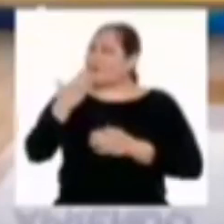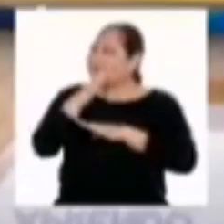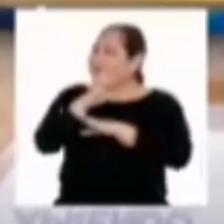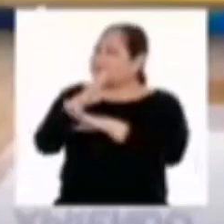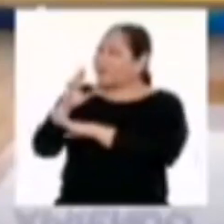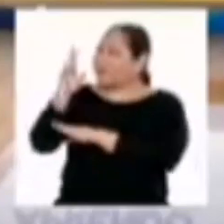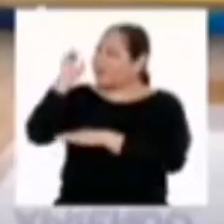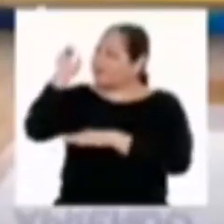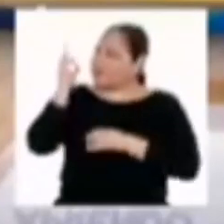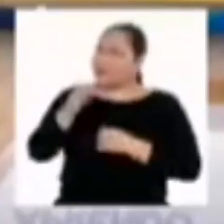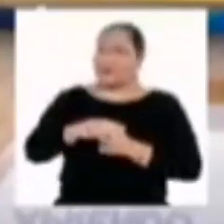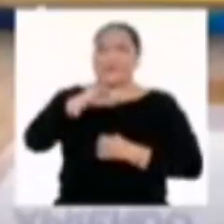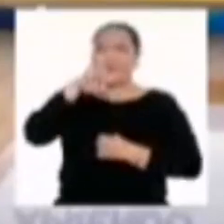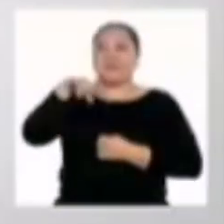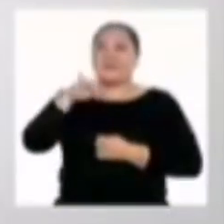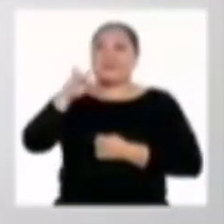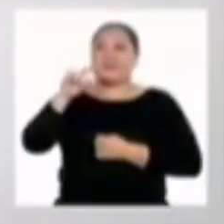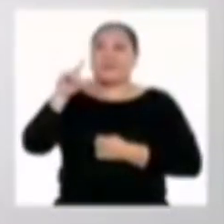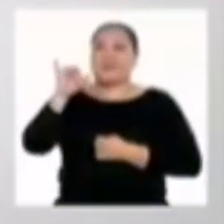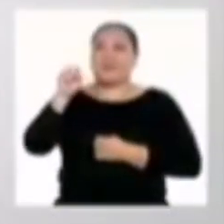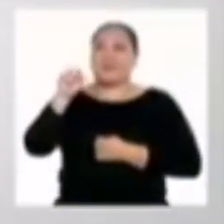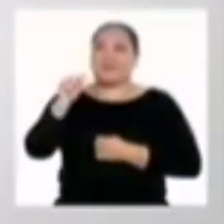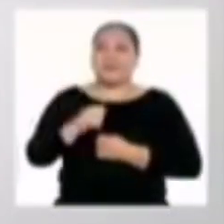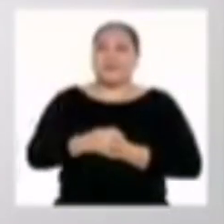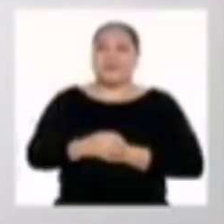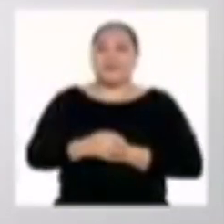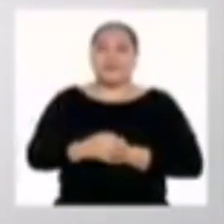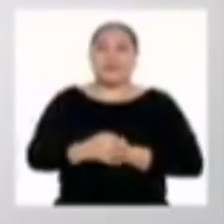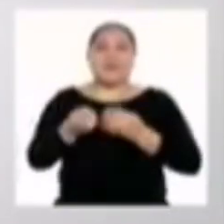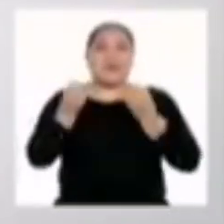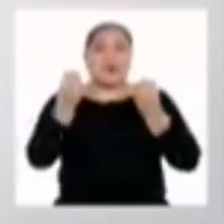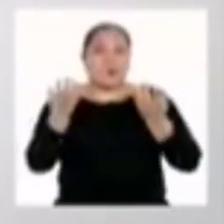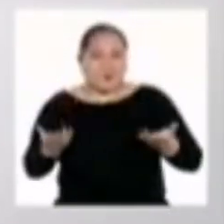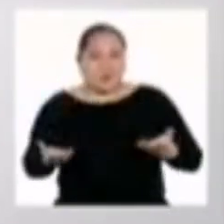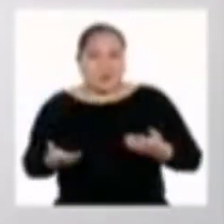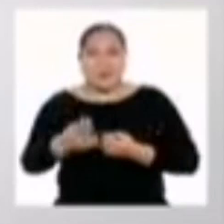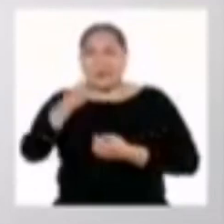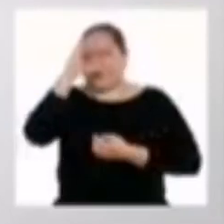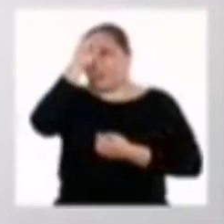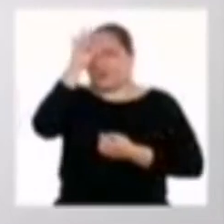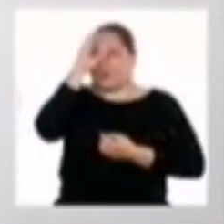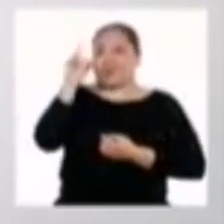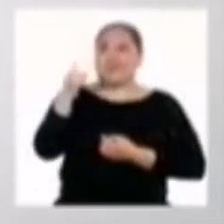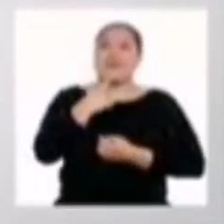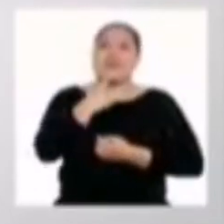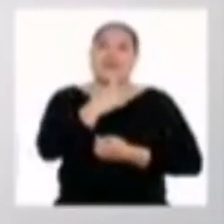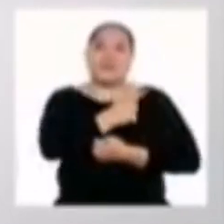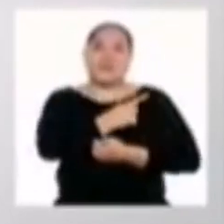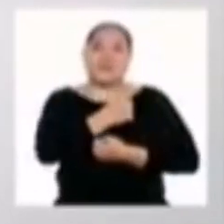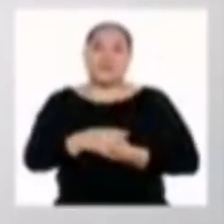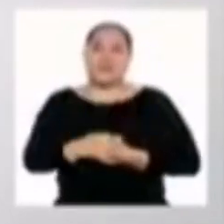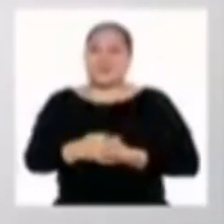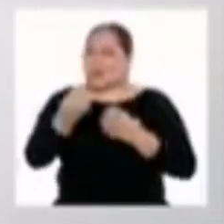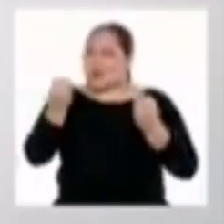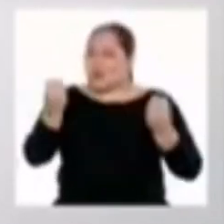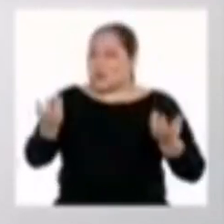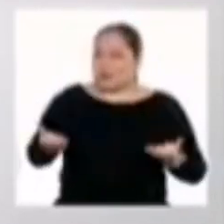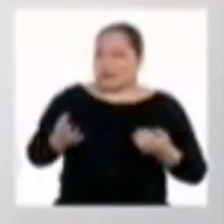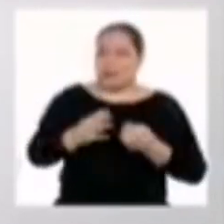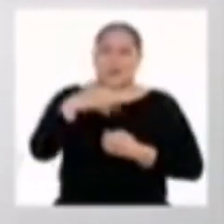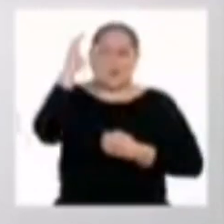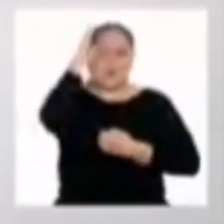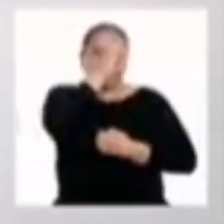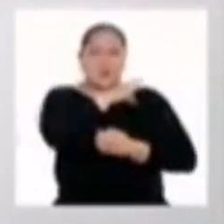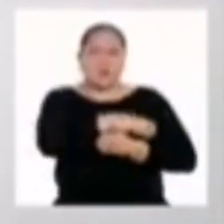Buenas tardes, profesora Yulisa Caicho. ¿Qué tal, Rodrigo? ¿Qué tal, chicas y chicos de primero de secundaria? ¿Cómo les fue